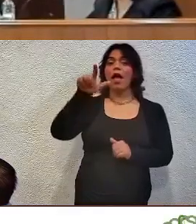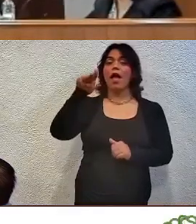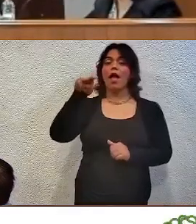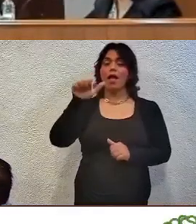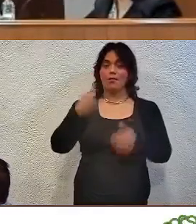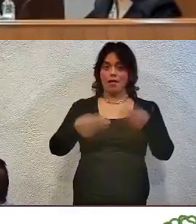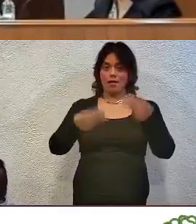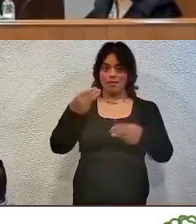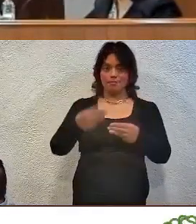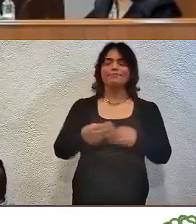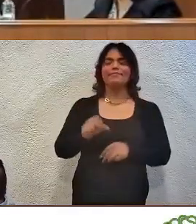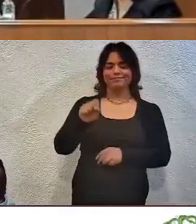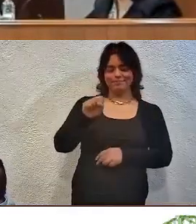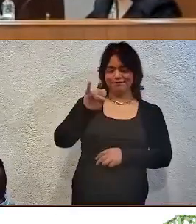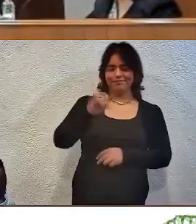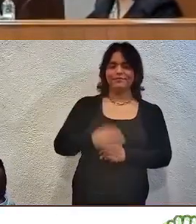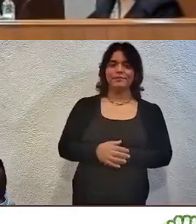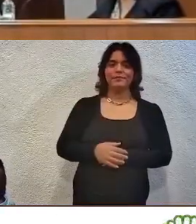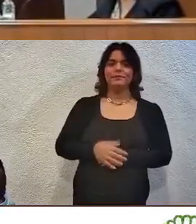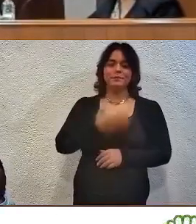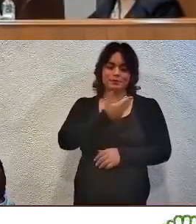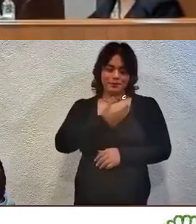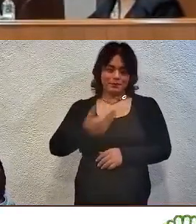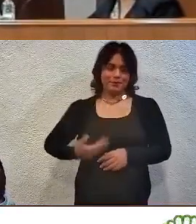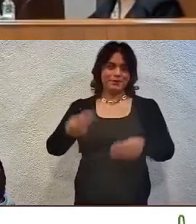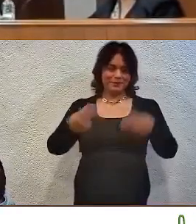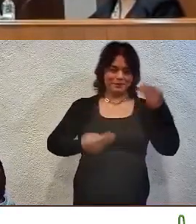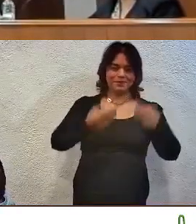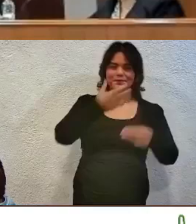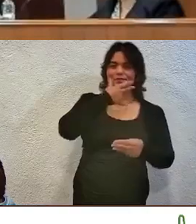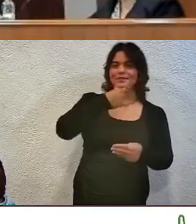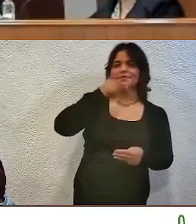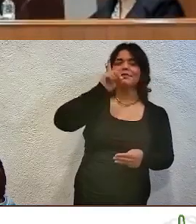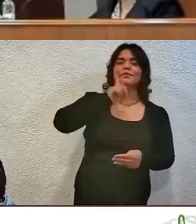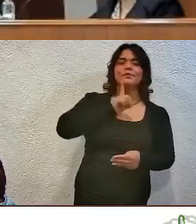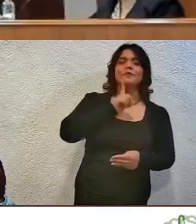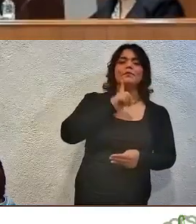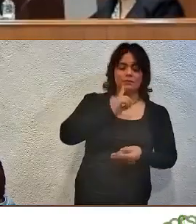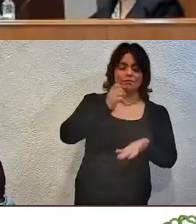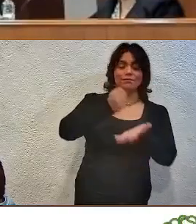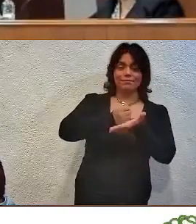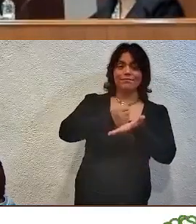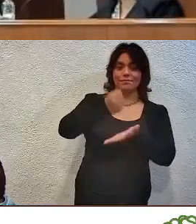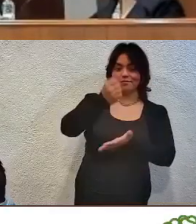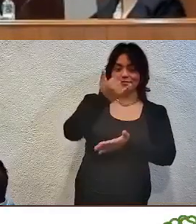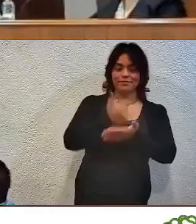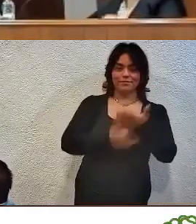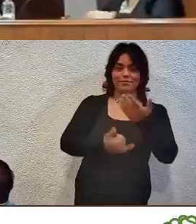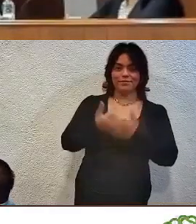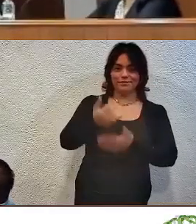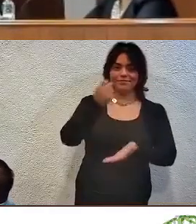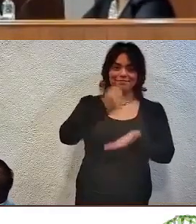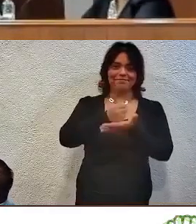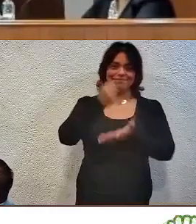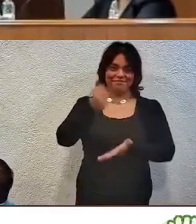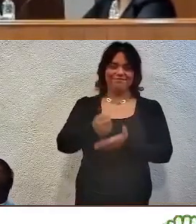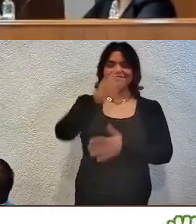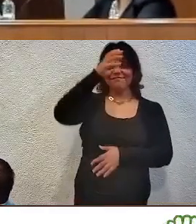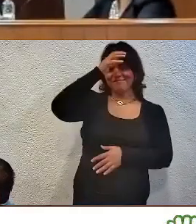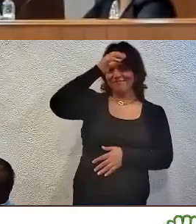el proyecto. Magistrada presidenta, magistrada, magistrados, el proyecto de acuerdo plenario fue aprobado por unanimidad.